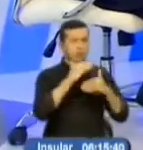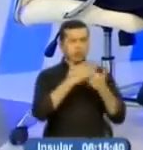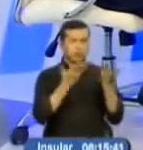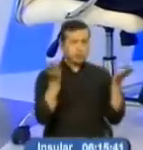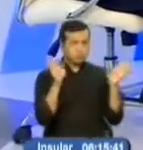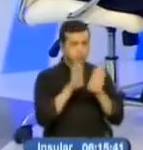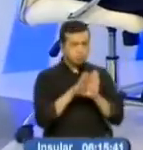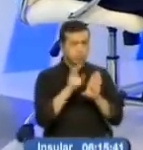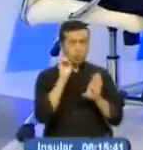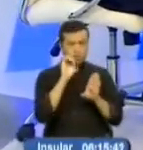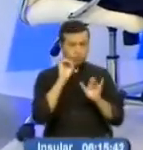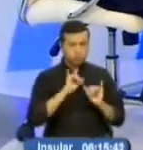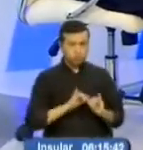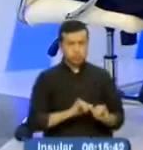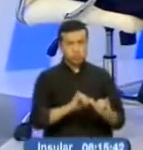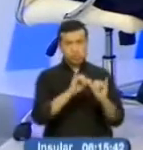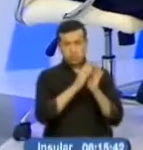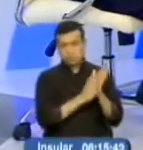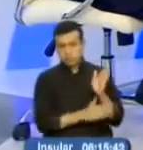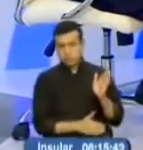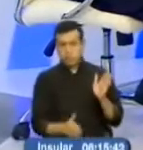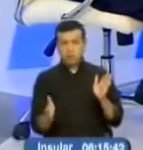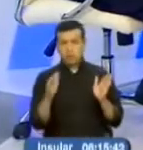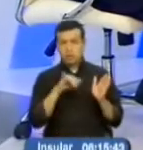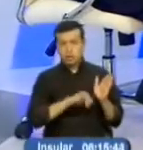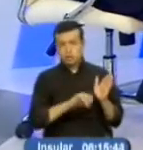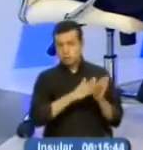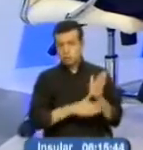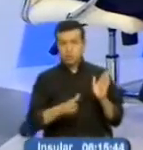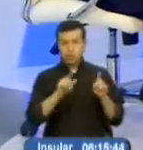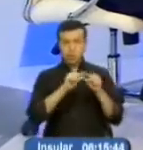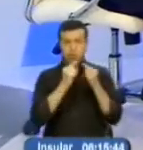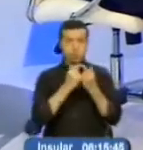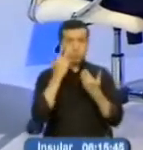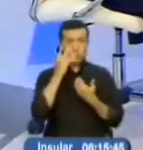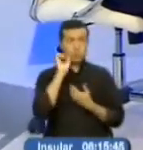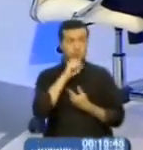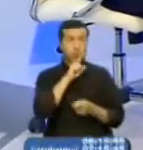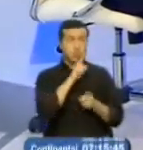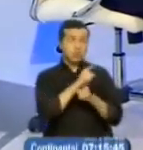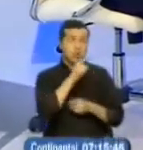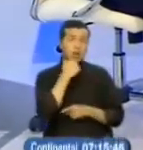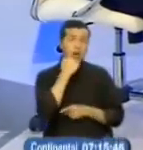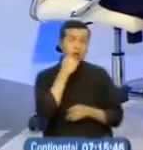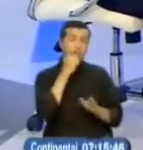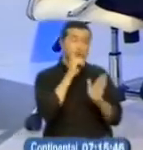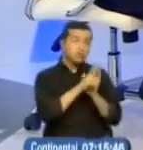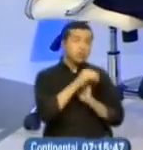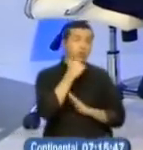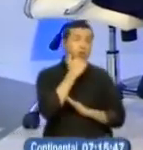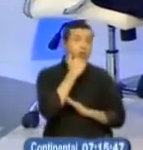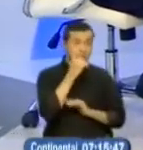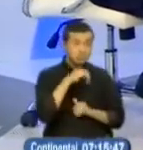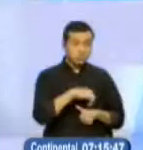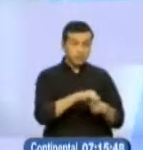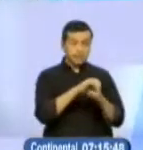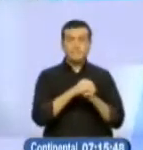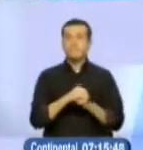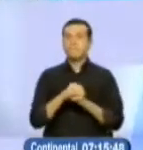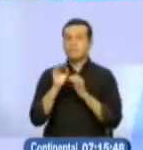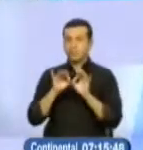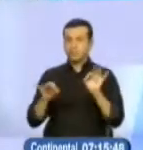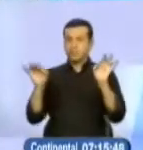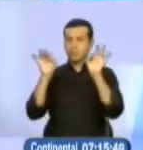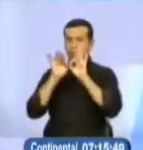cierra o todavía hay un periodo donde las organizaciones políticas pueden presentar algún tipo de recurso aquí es importante